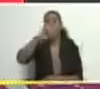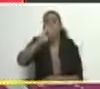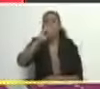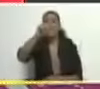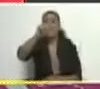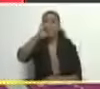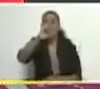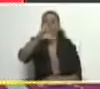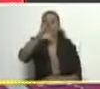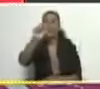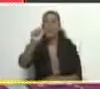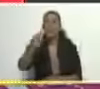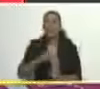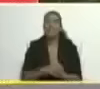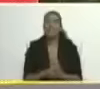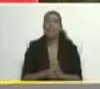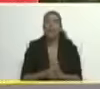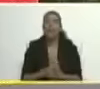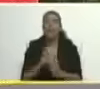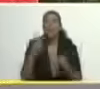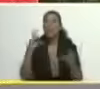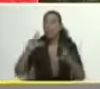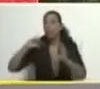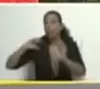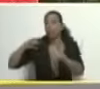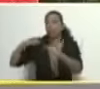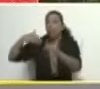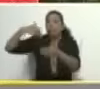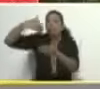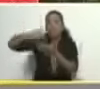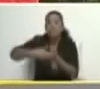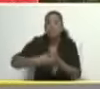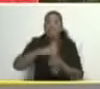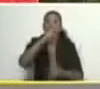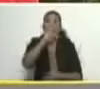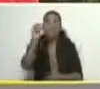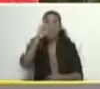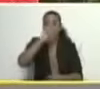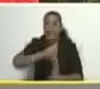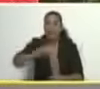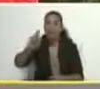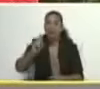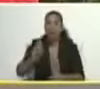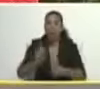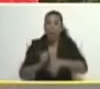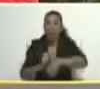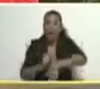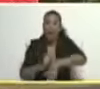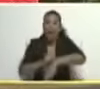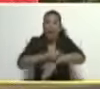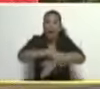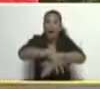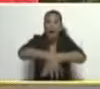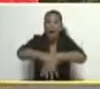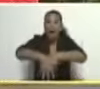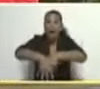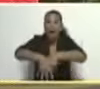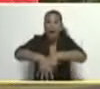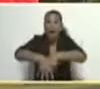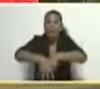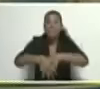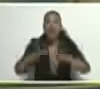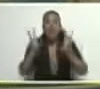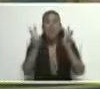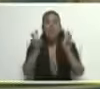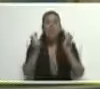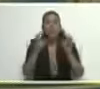Y toda la fuerza de 20 años. El ALBA buscando soluciones prácticas a los